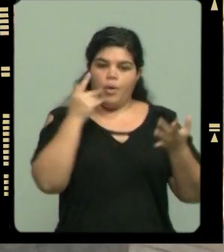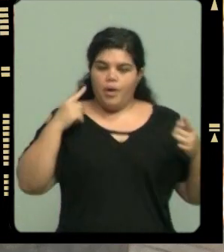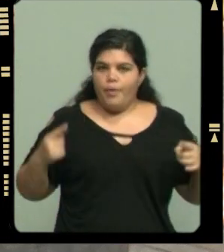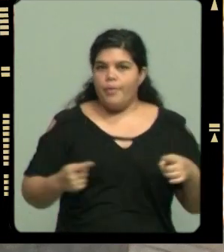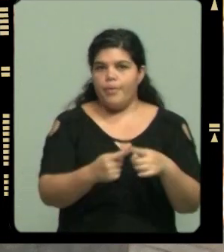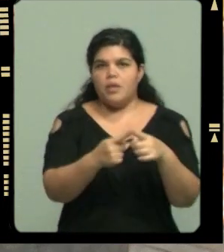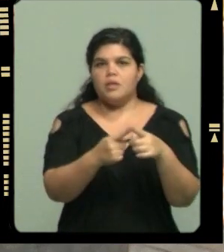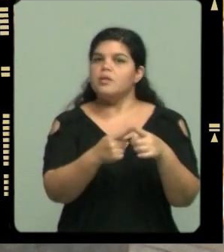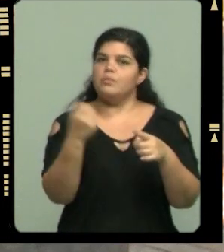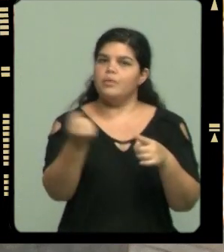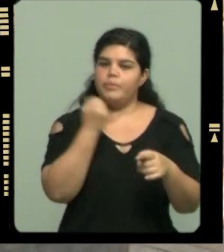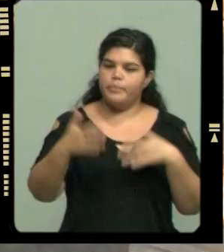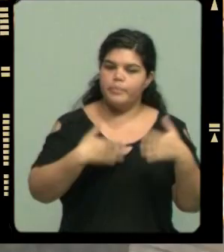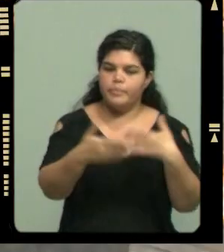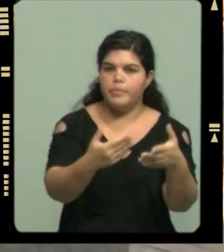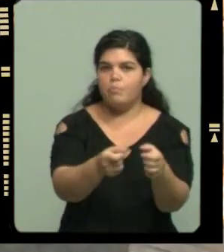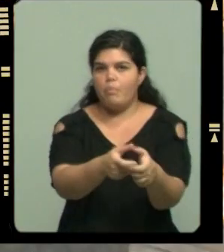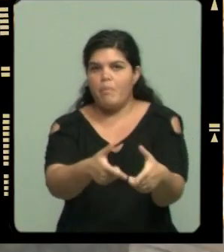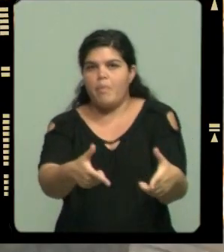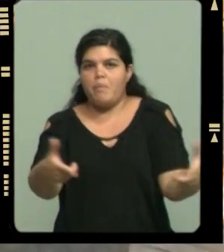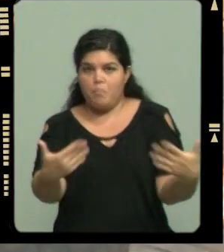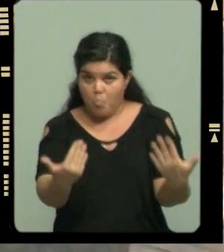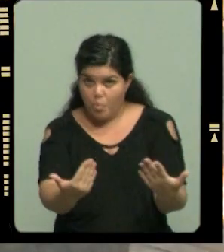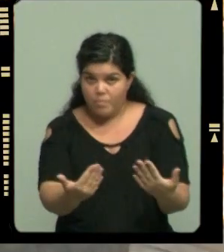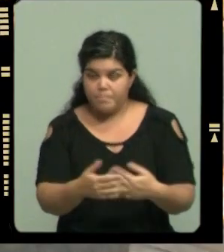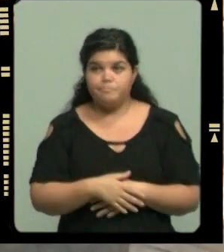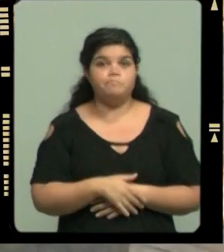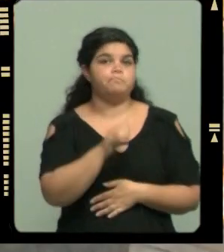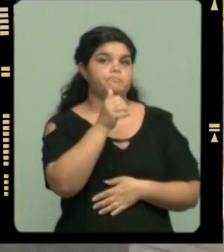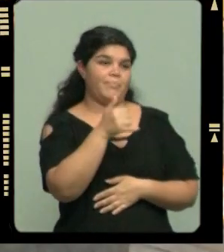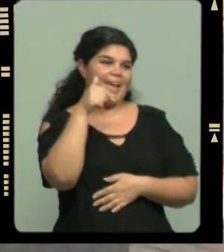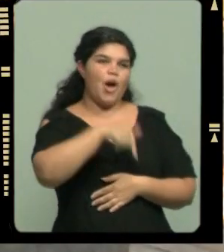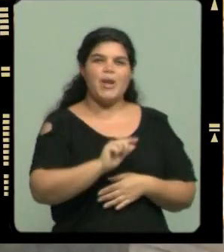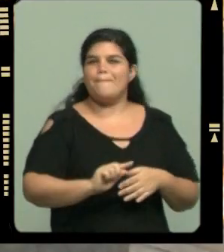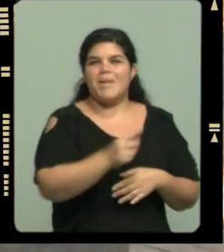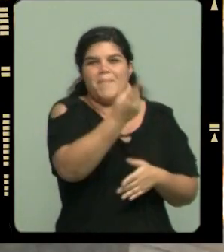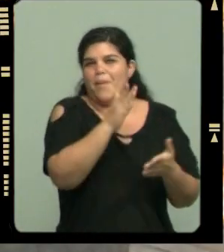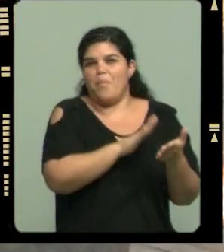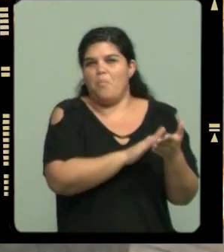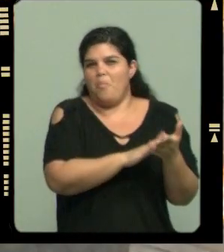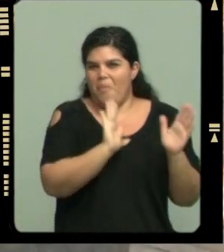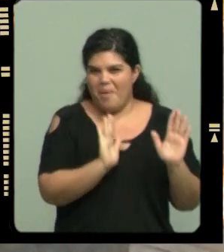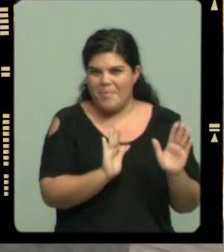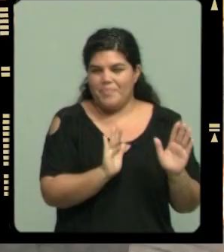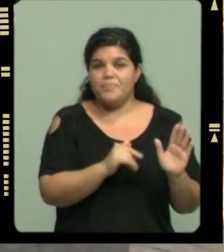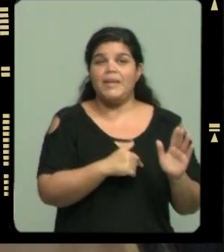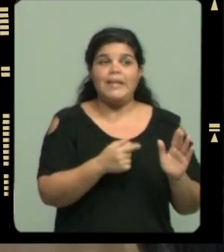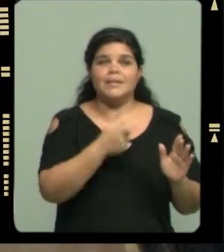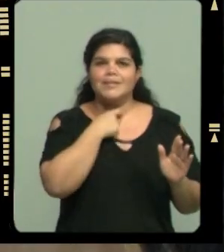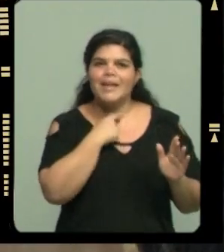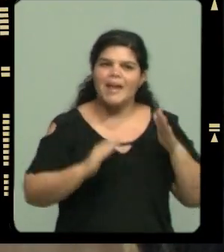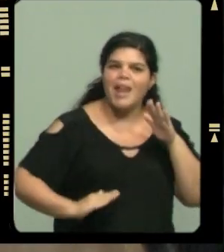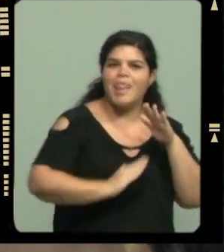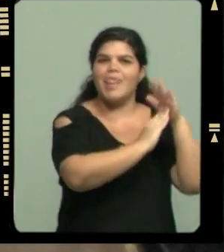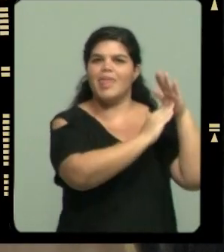facultad es justamente ir, digamos, creciendo en esto, ¿no? Sí, por supuesto. Este es un programa que estamos en esta primera experiencia con el